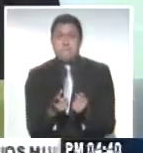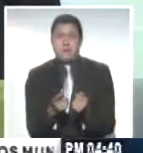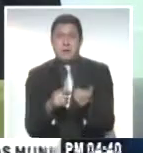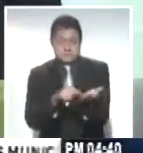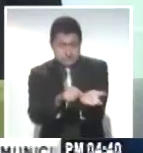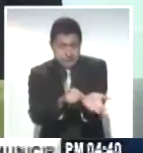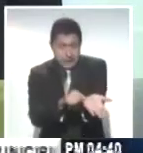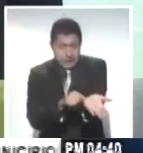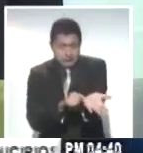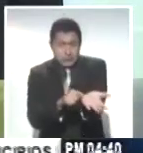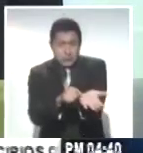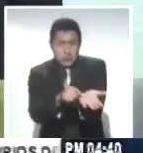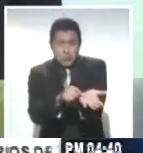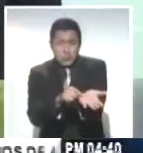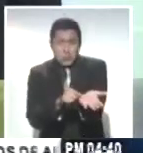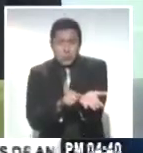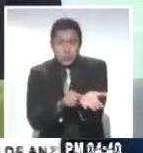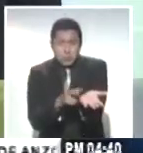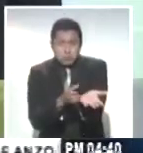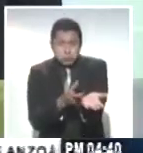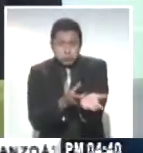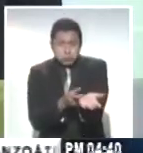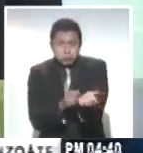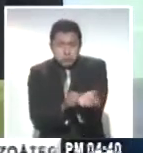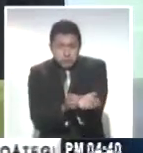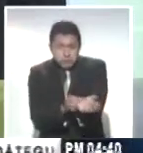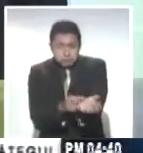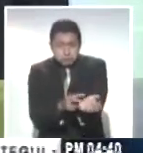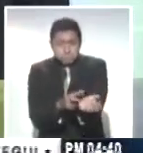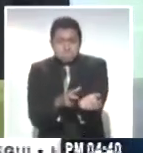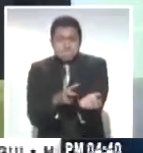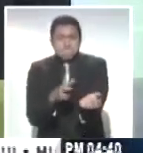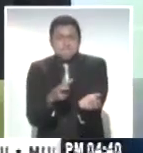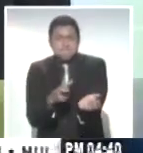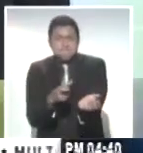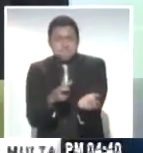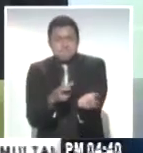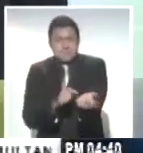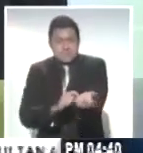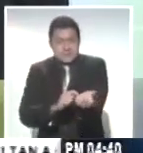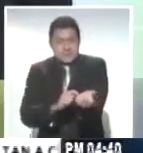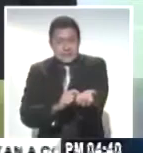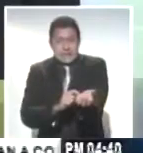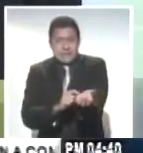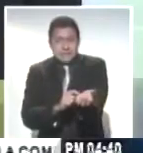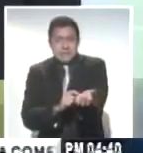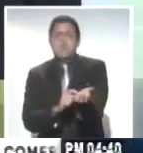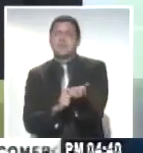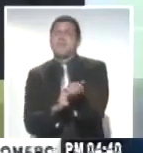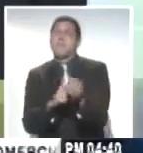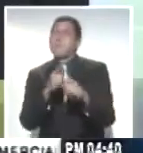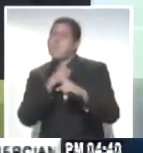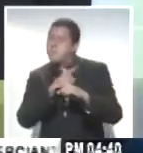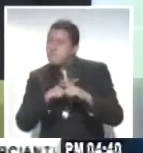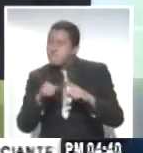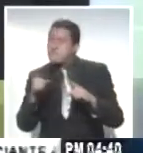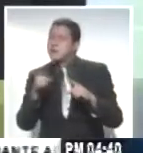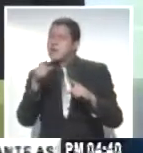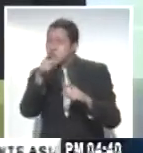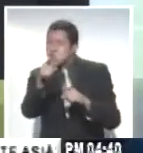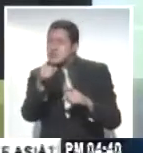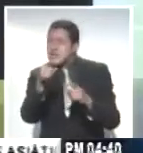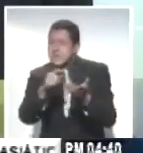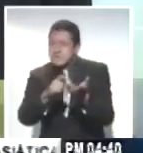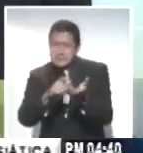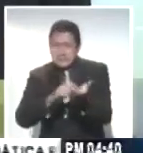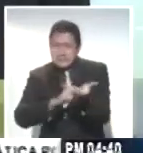túnel porque se inflama el ligamento anular, con la diferencia que cuando usted se le